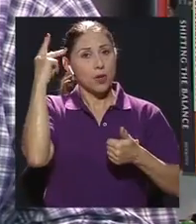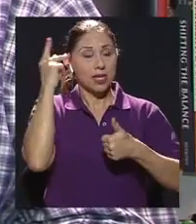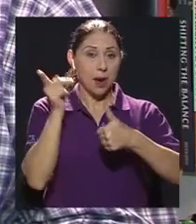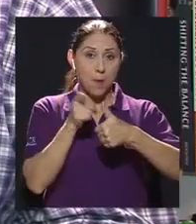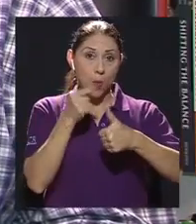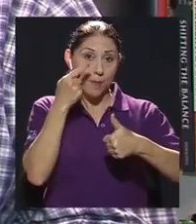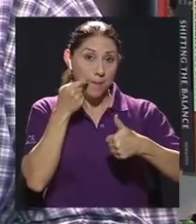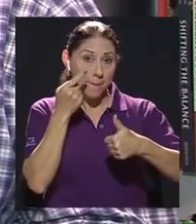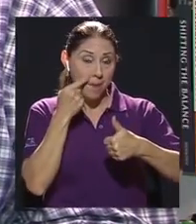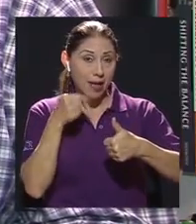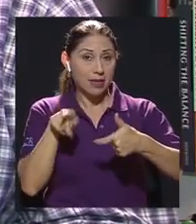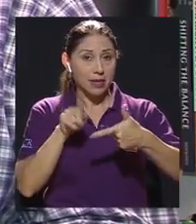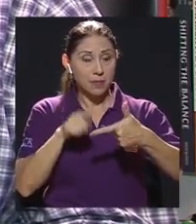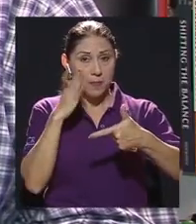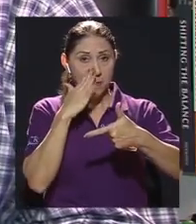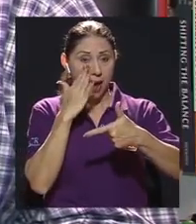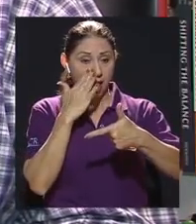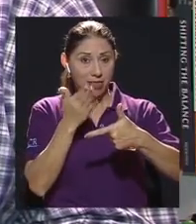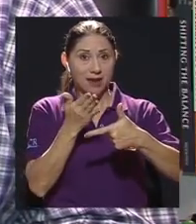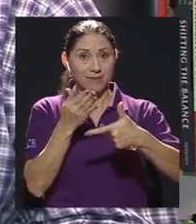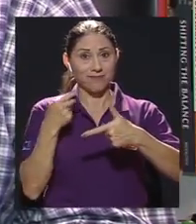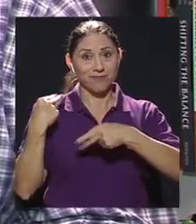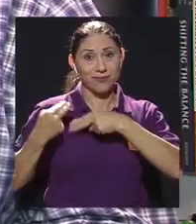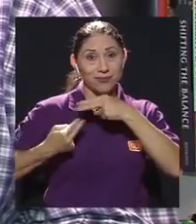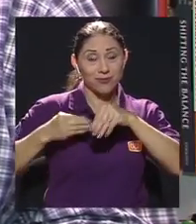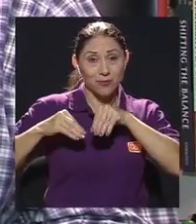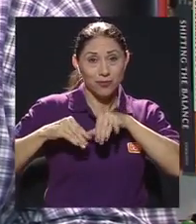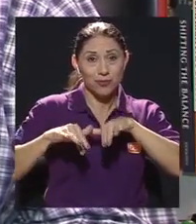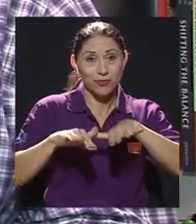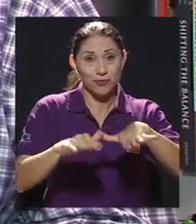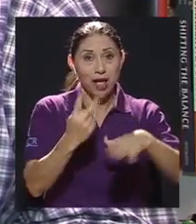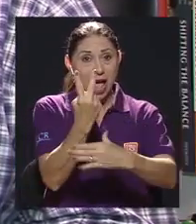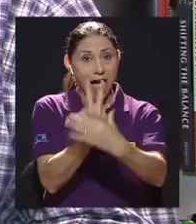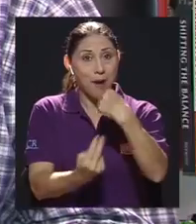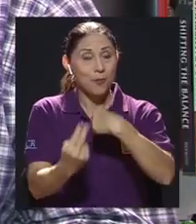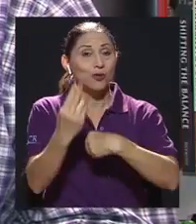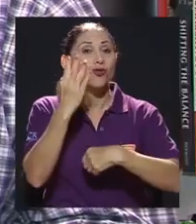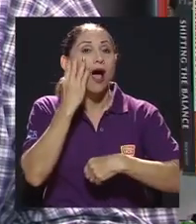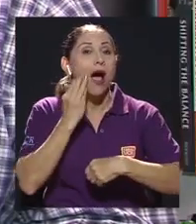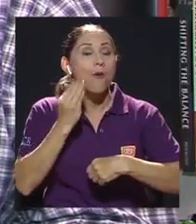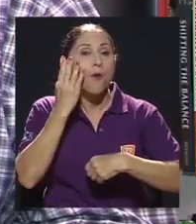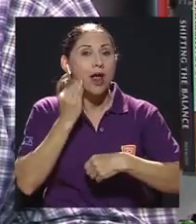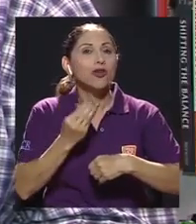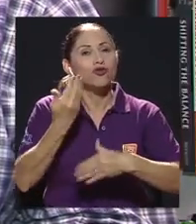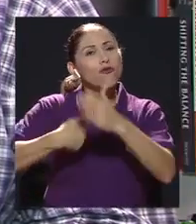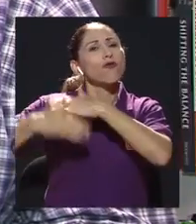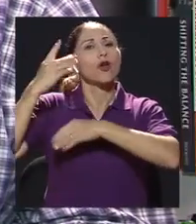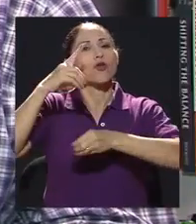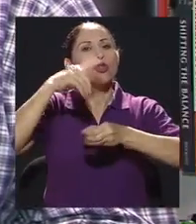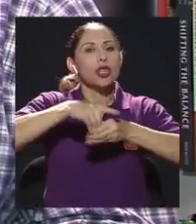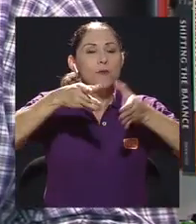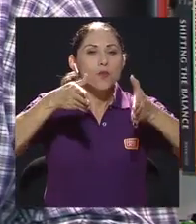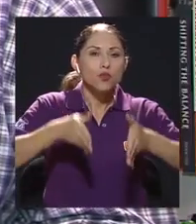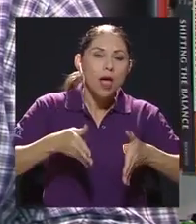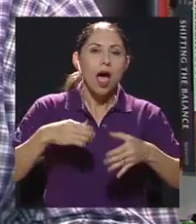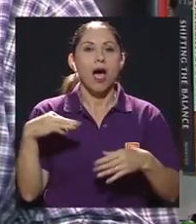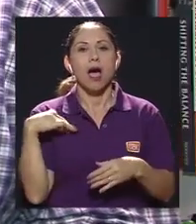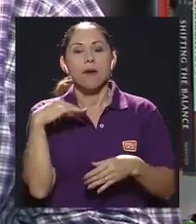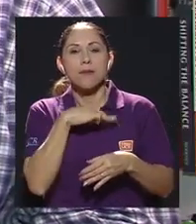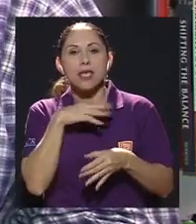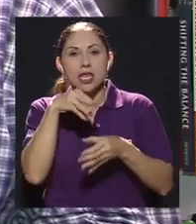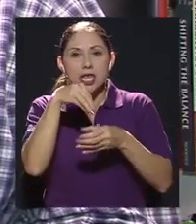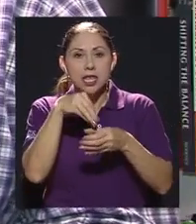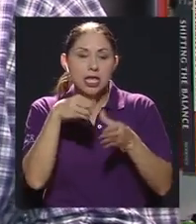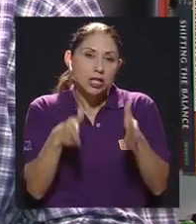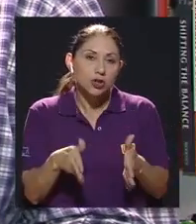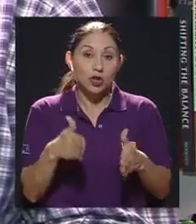padre como por el lado de mi madre. En ambos lados los abuelos fueron diputados, ministros. Mi